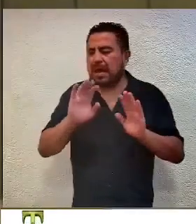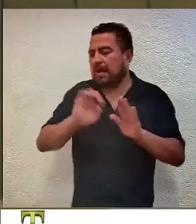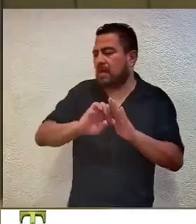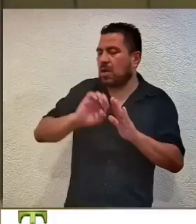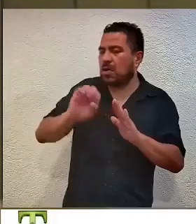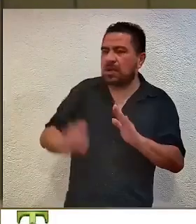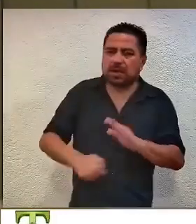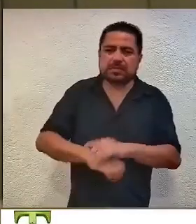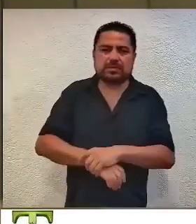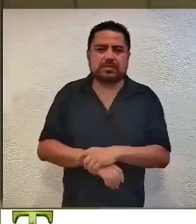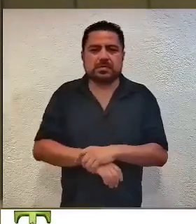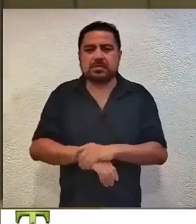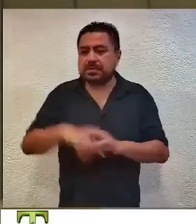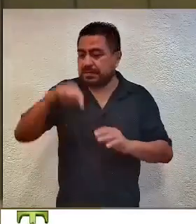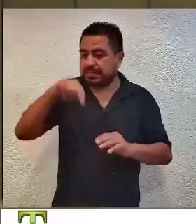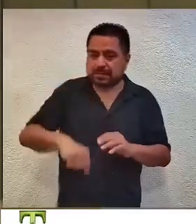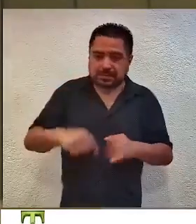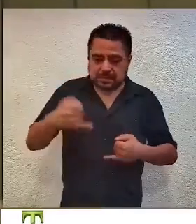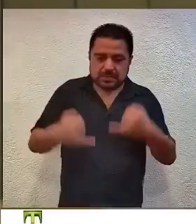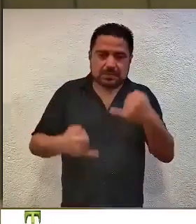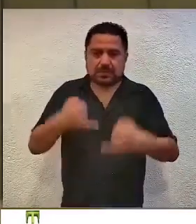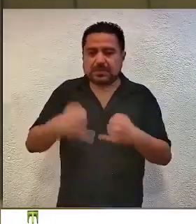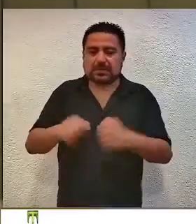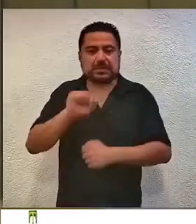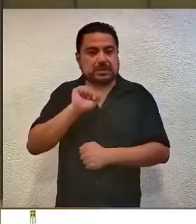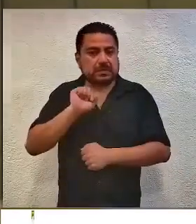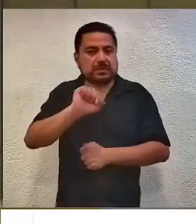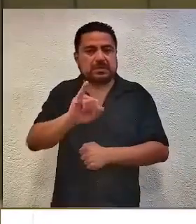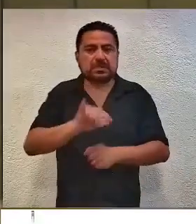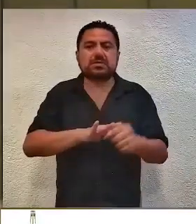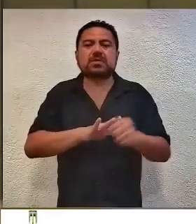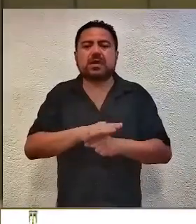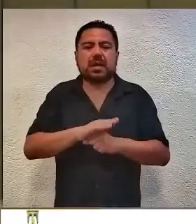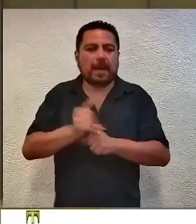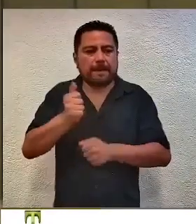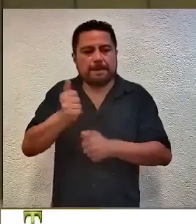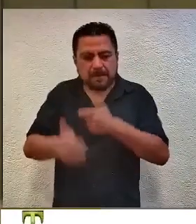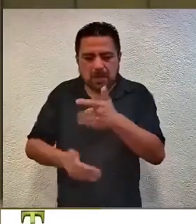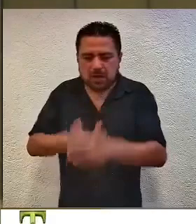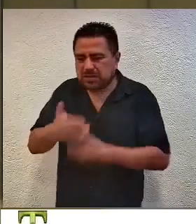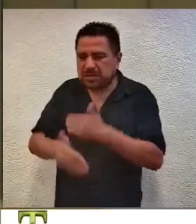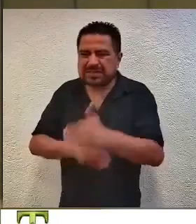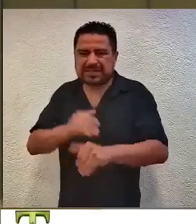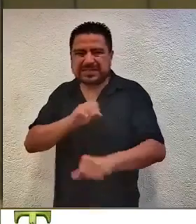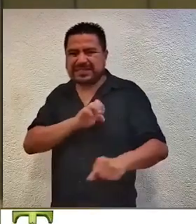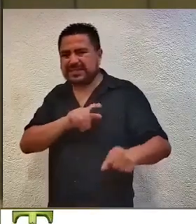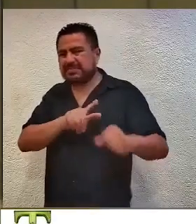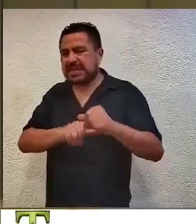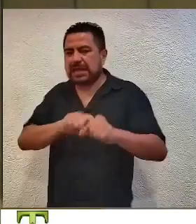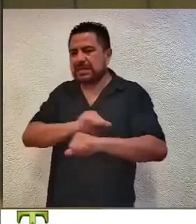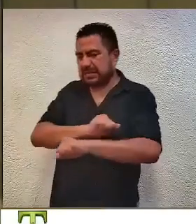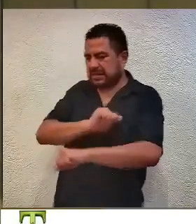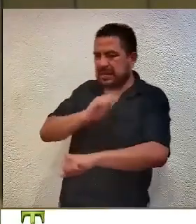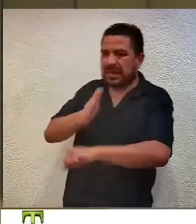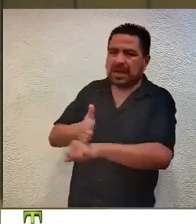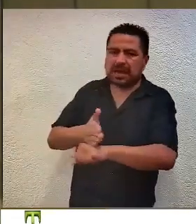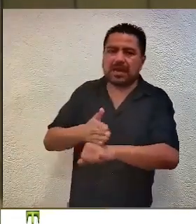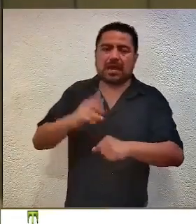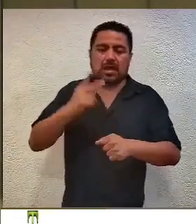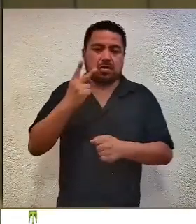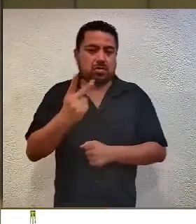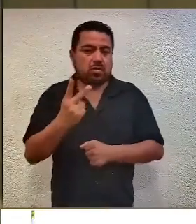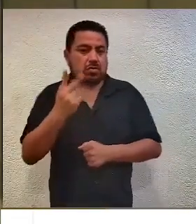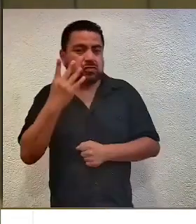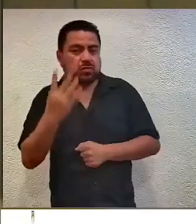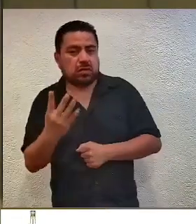casos, este tribunal se ha pronunciado en los procedimientos especiales sancionadores 2 y